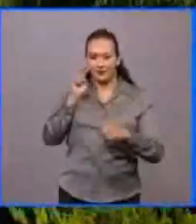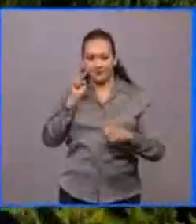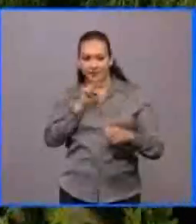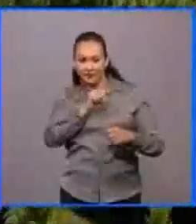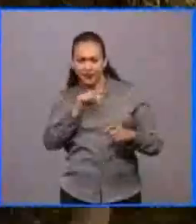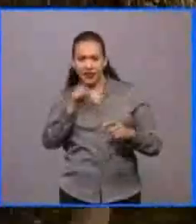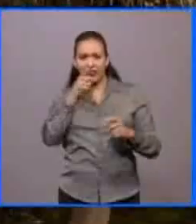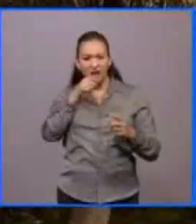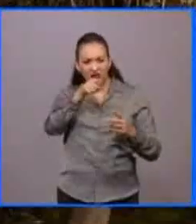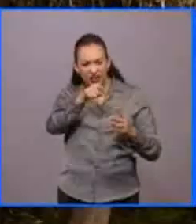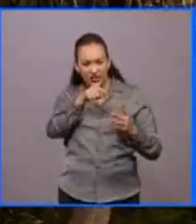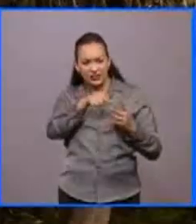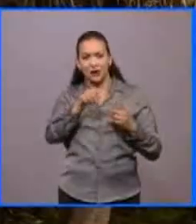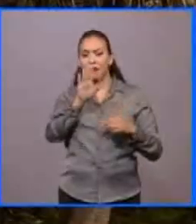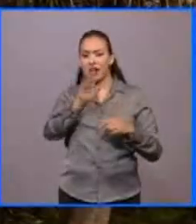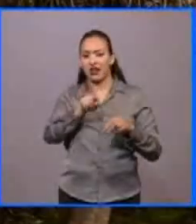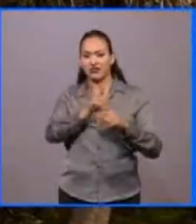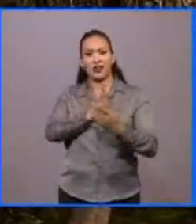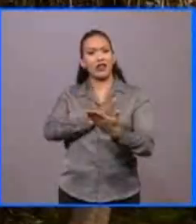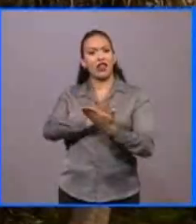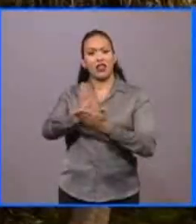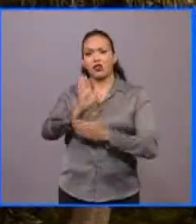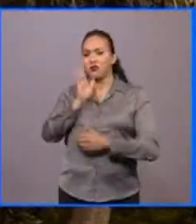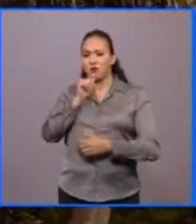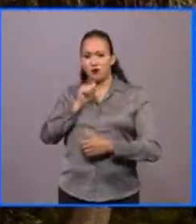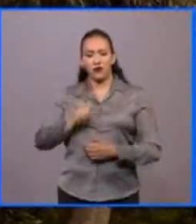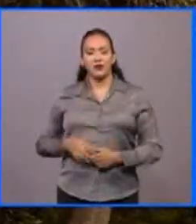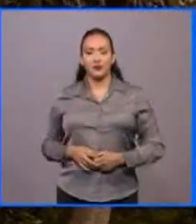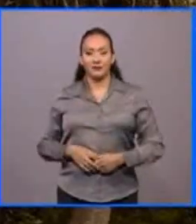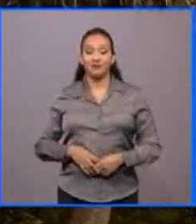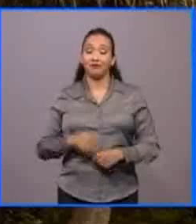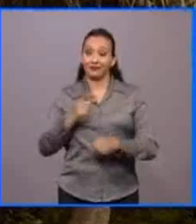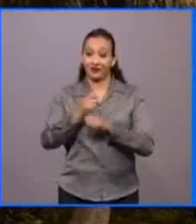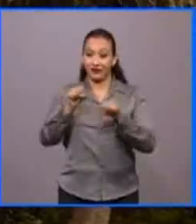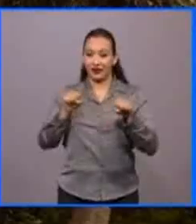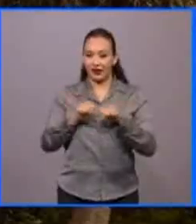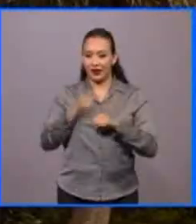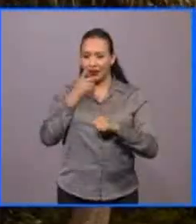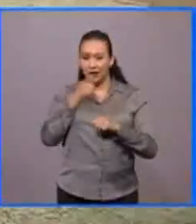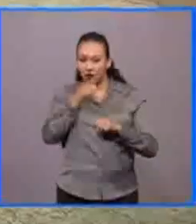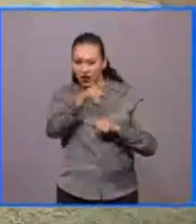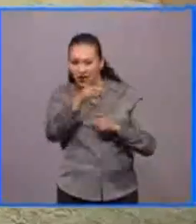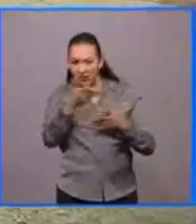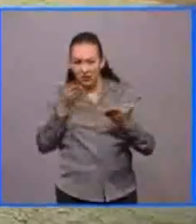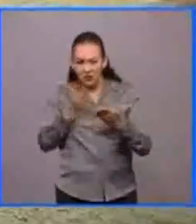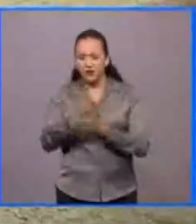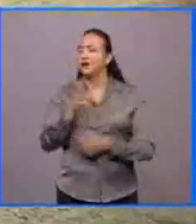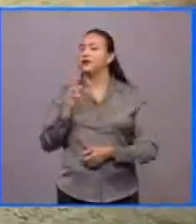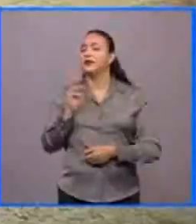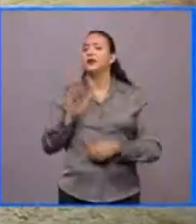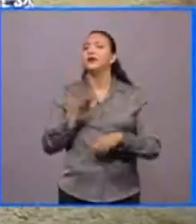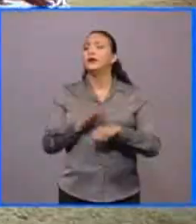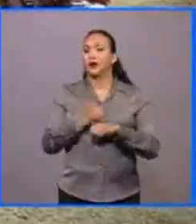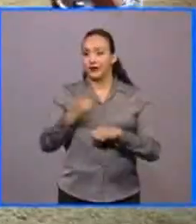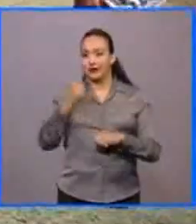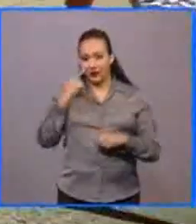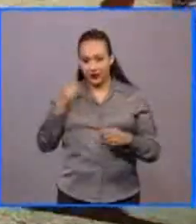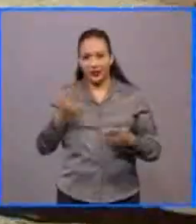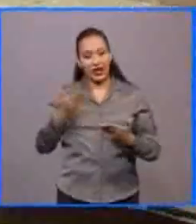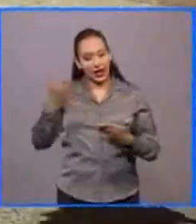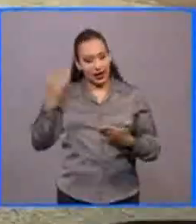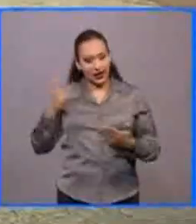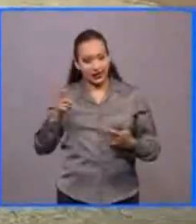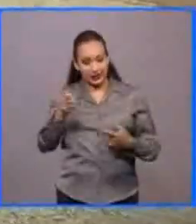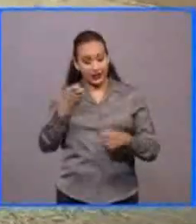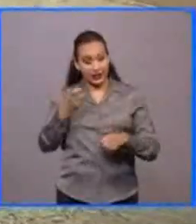advirtiendo que este último invadió sus atribuciones. La primera sala descartó dicha invasión, precisando que la consulta popular en